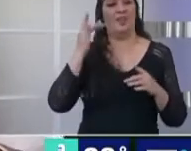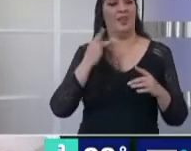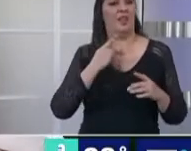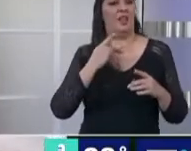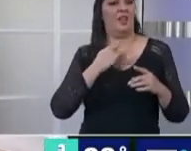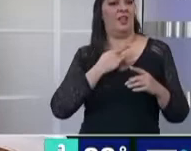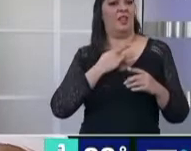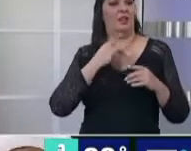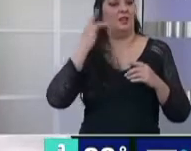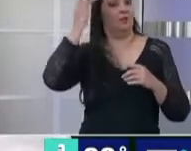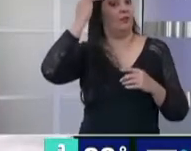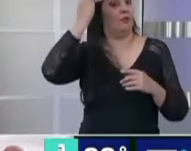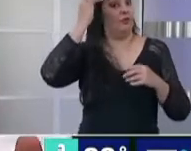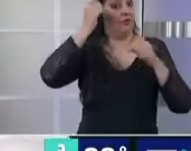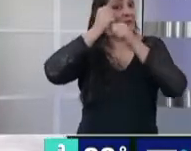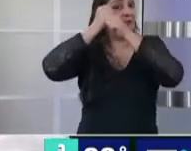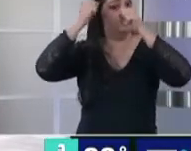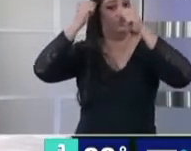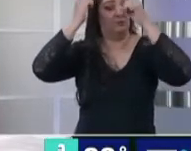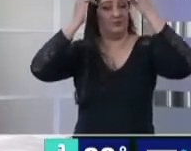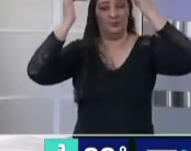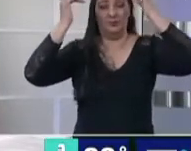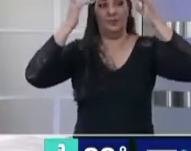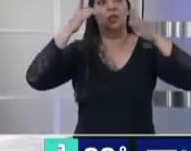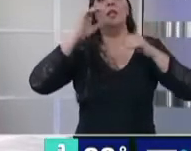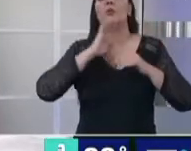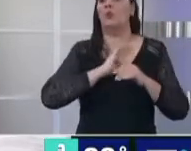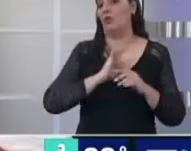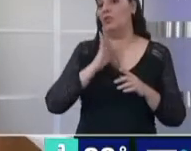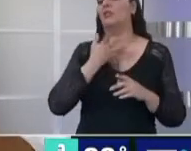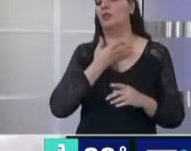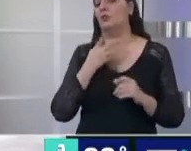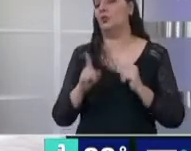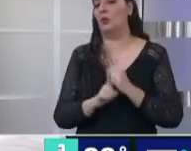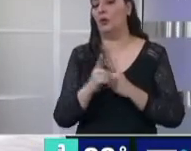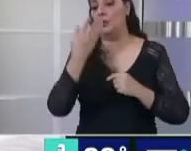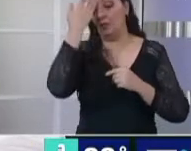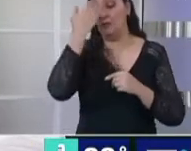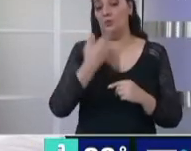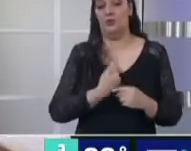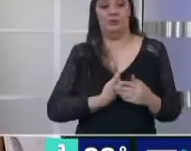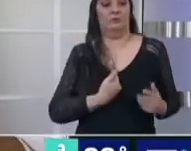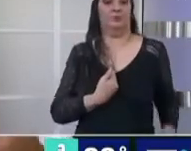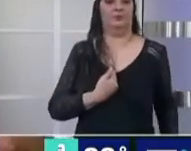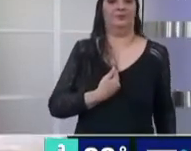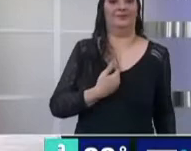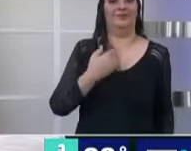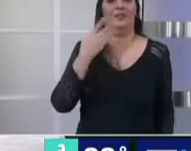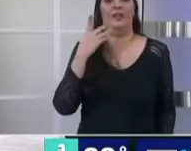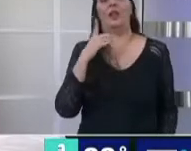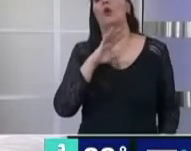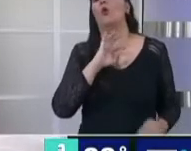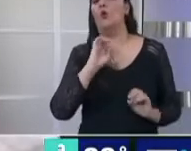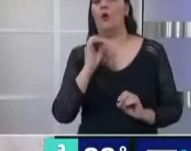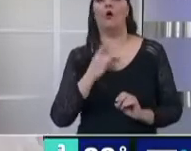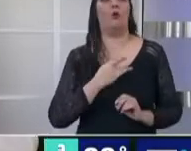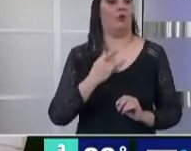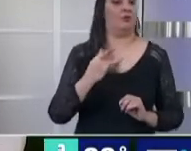no mueven algún lado de su cuerpo. Afecta el corazón también, afecta el riñón,